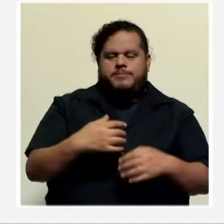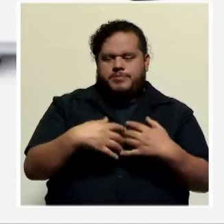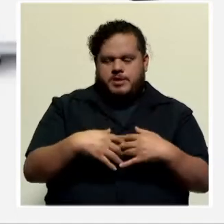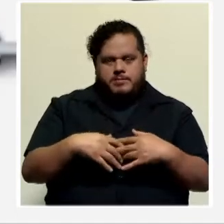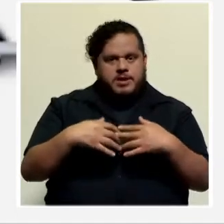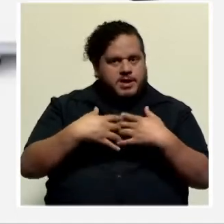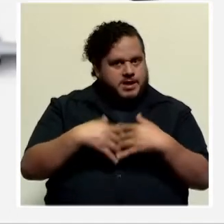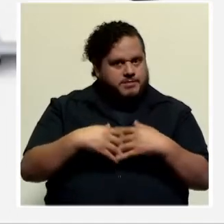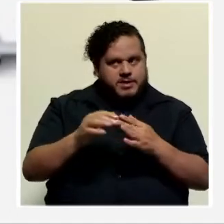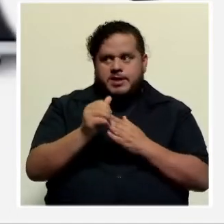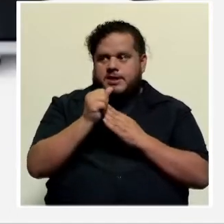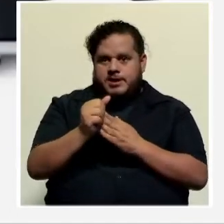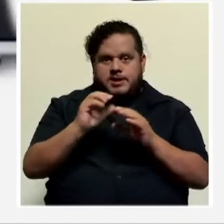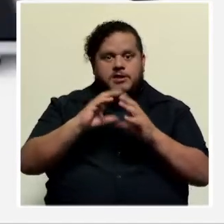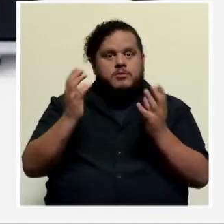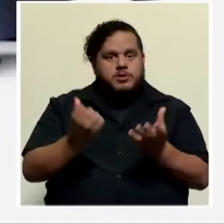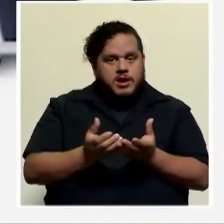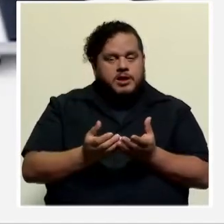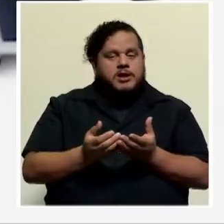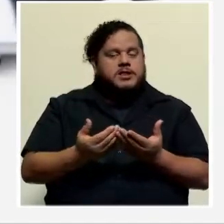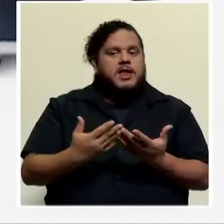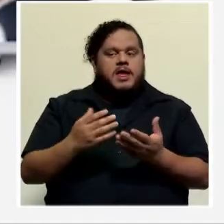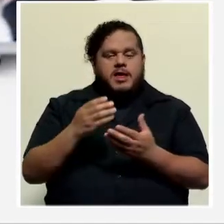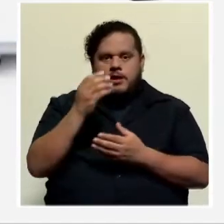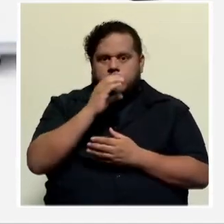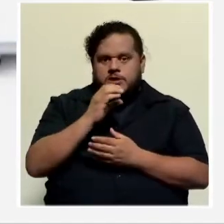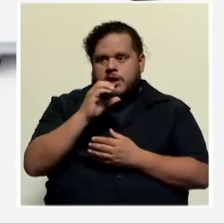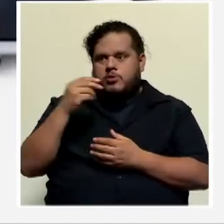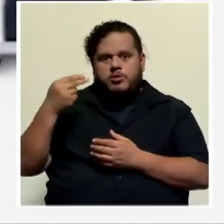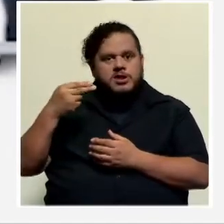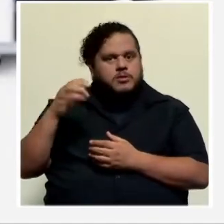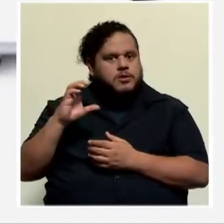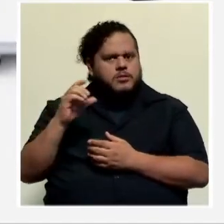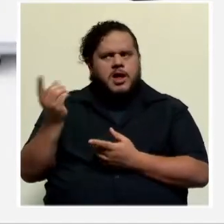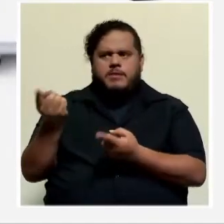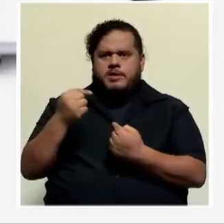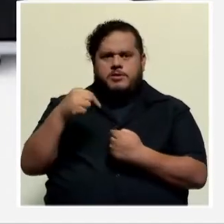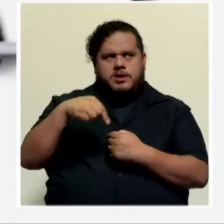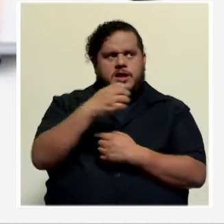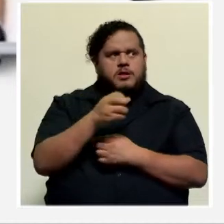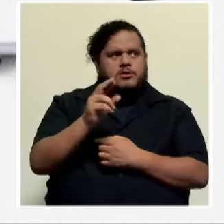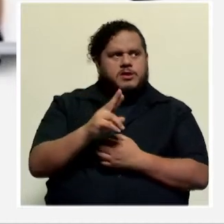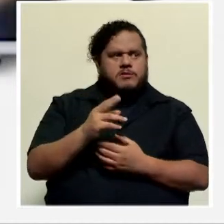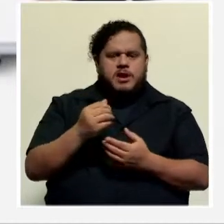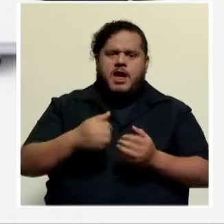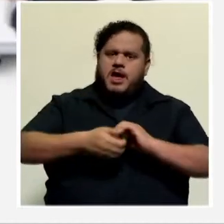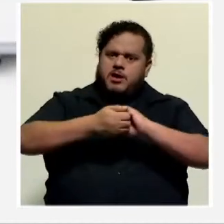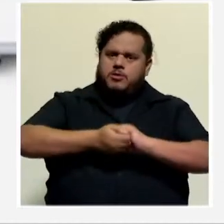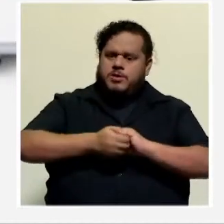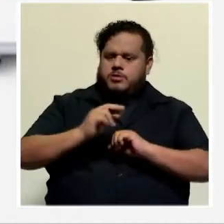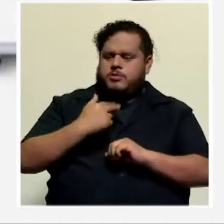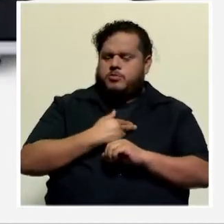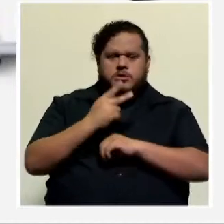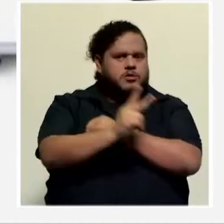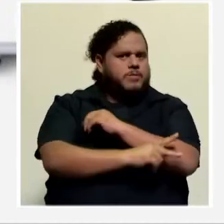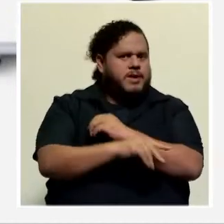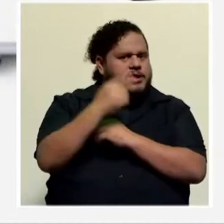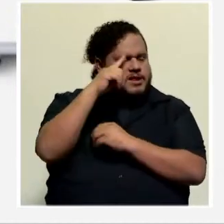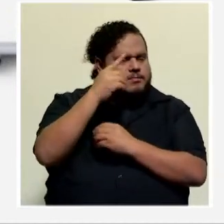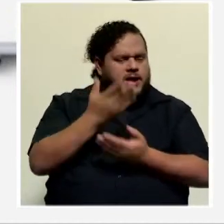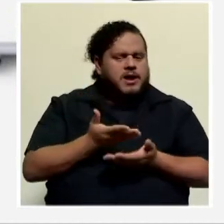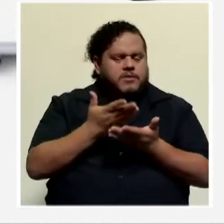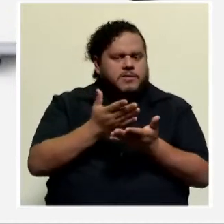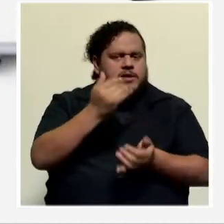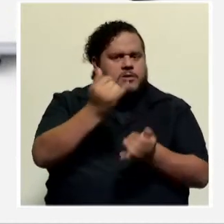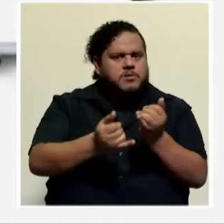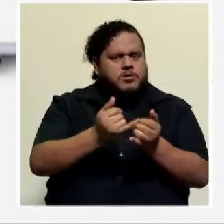líderes mundiales en el campo de los hidrocarburos han venido a Costa Rica, en convenio con nuestro Estado, a explorar y ofrecer conclusiones